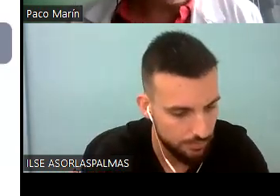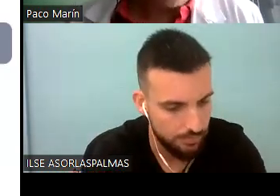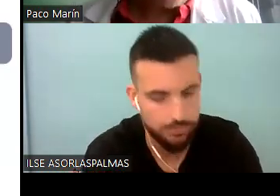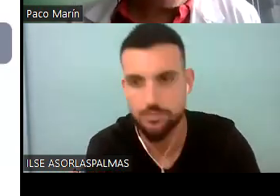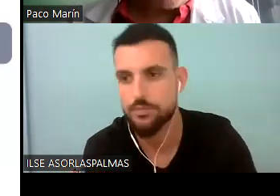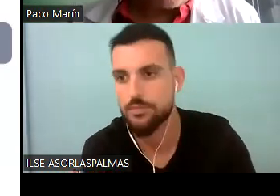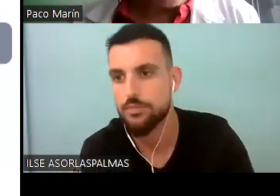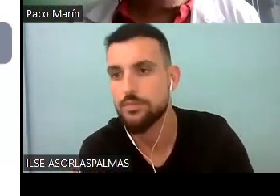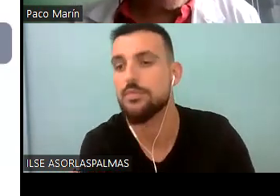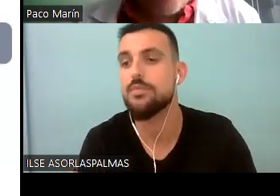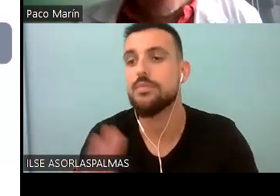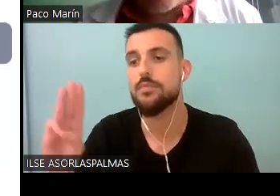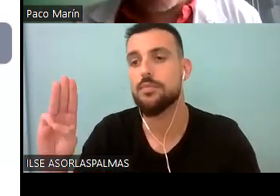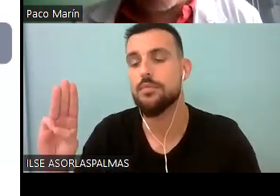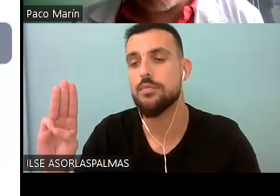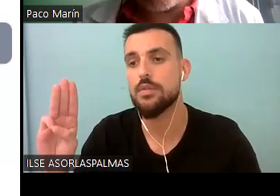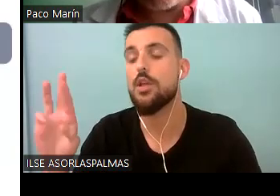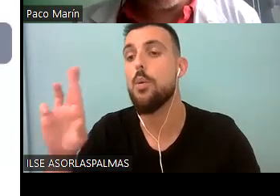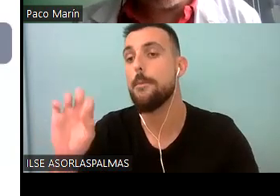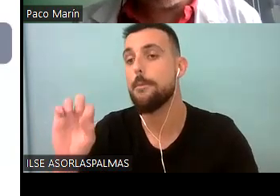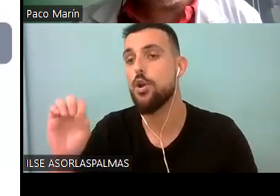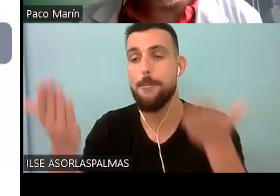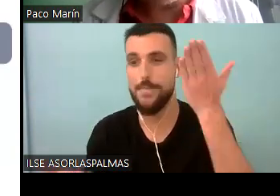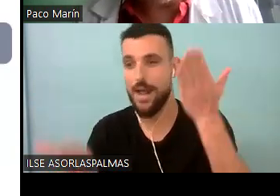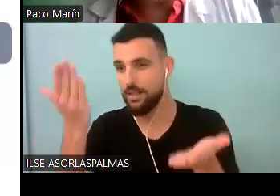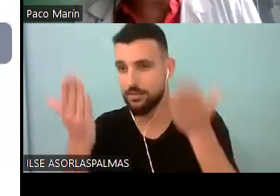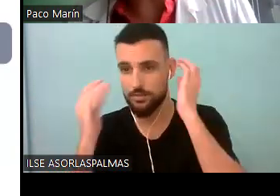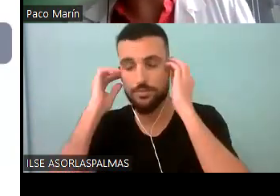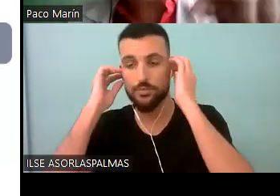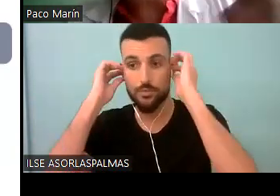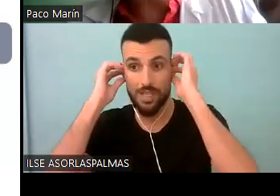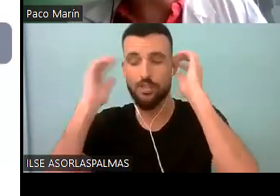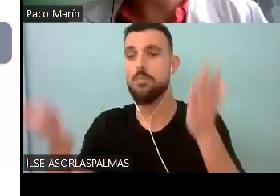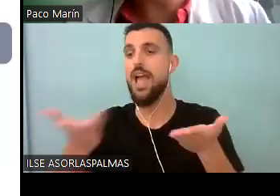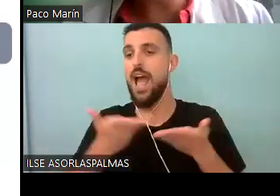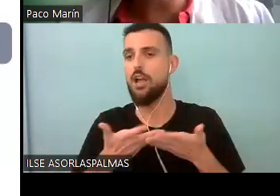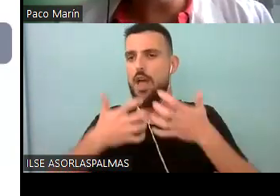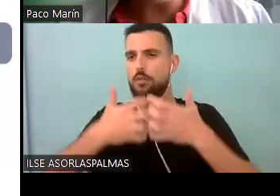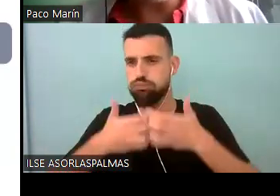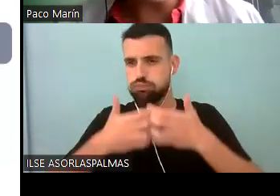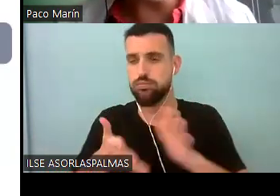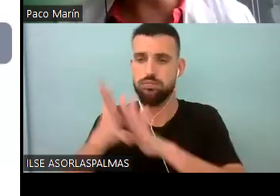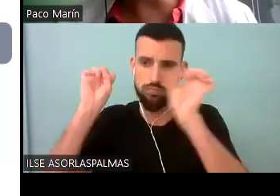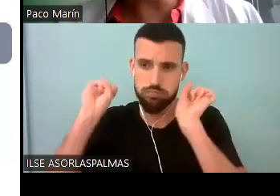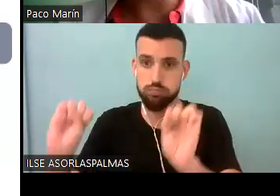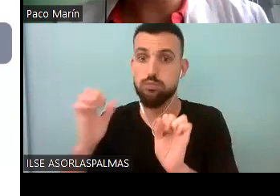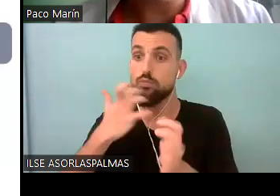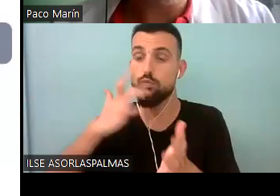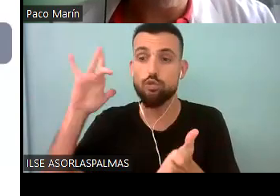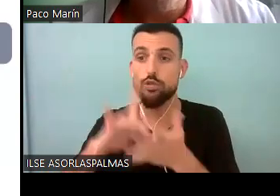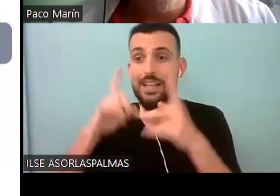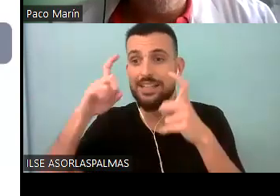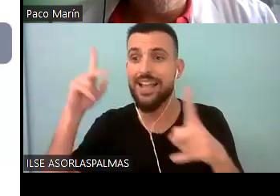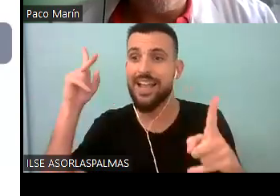realidad está ideado con otra intención, que es alcalinizar en cierta manera el cuerpo de manera que evitemos un poco la